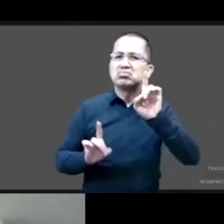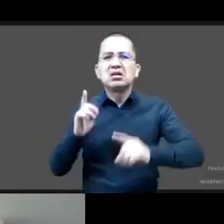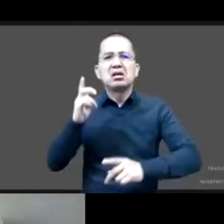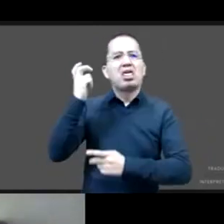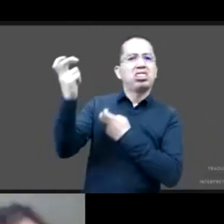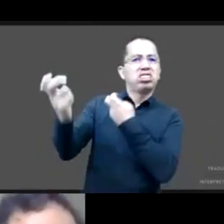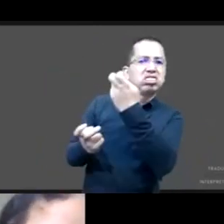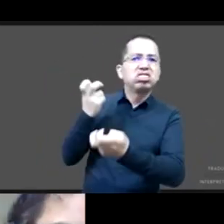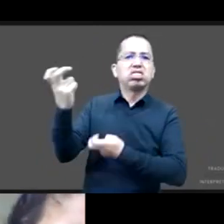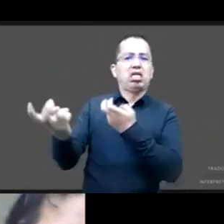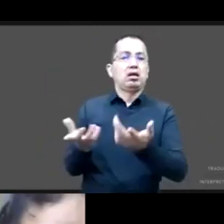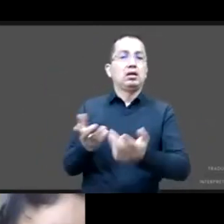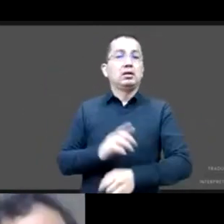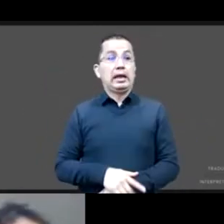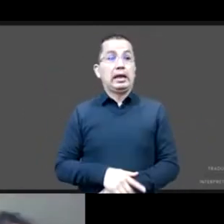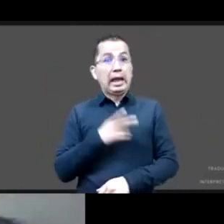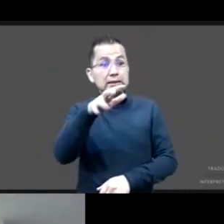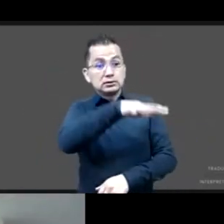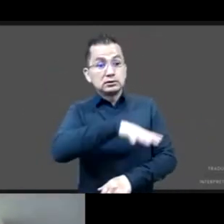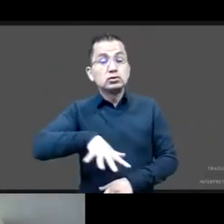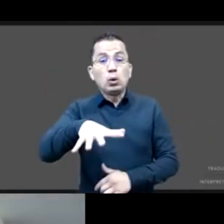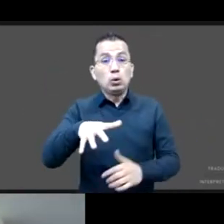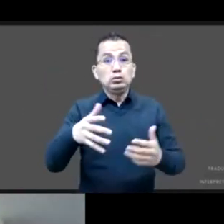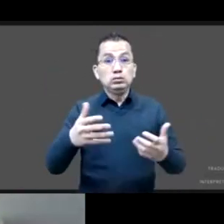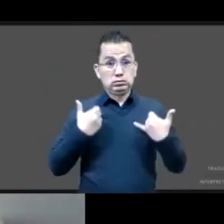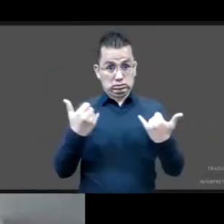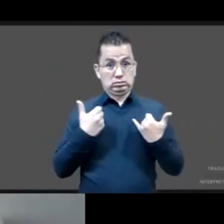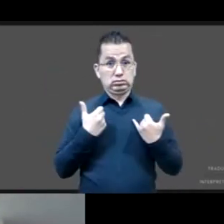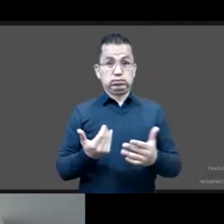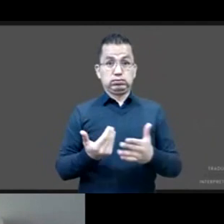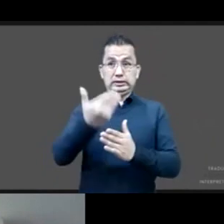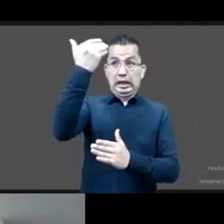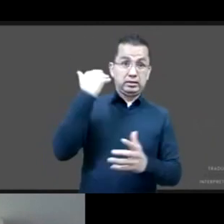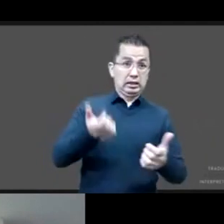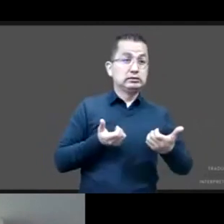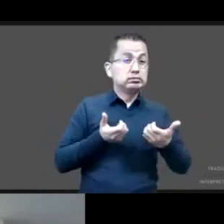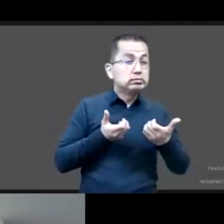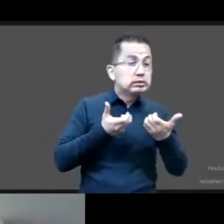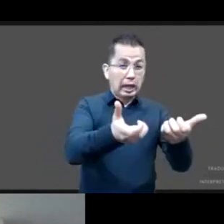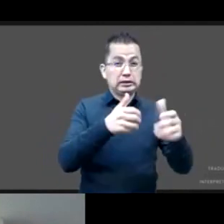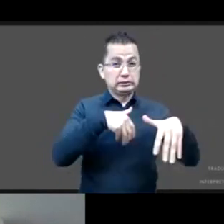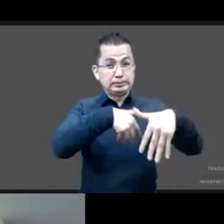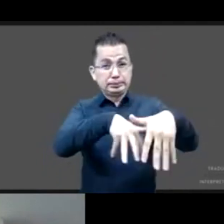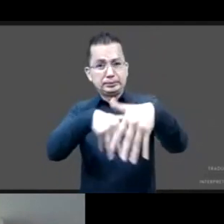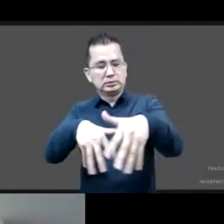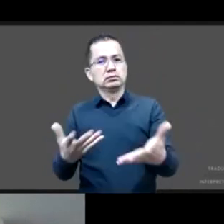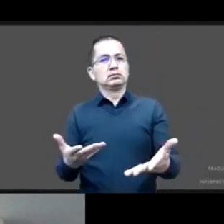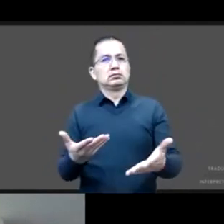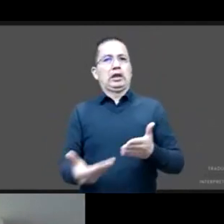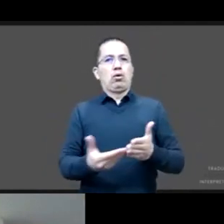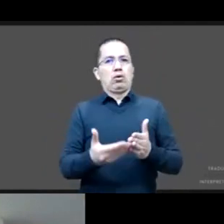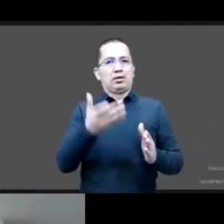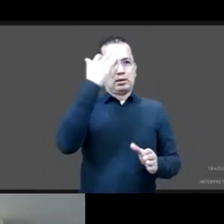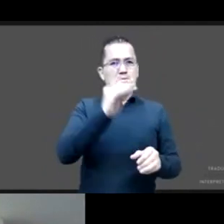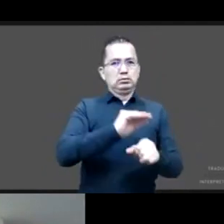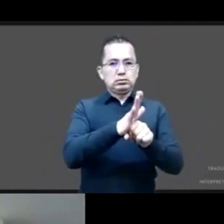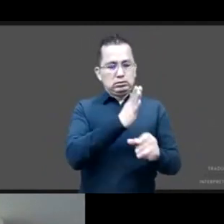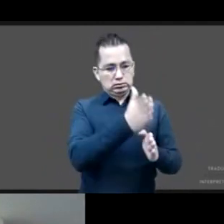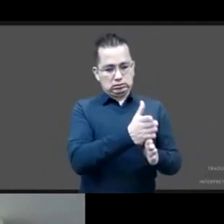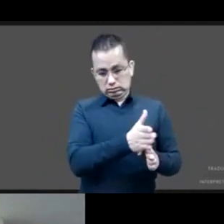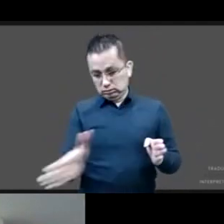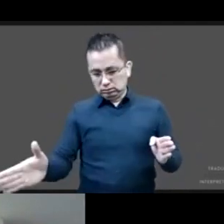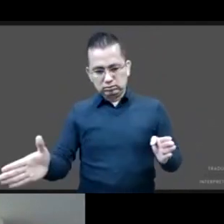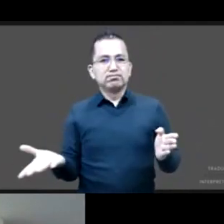movilizaciones de esos jóvenes pues hoy se vieron interrumpidas están de alguna manera latentes están